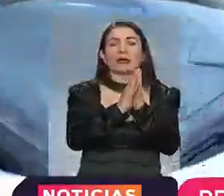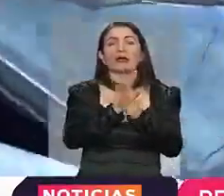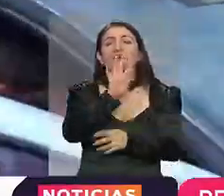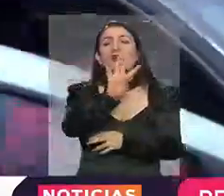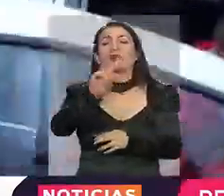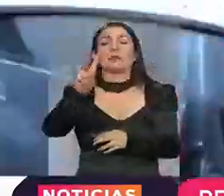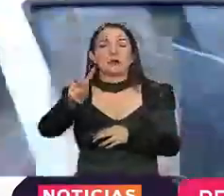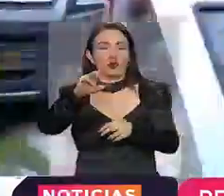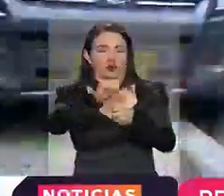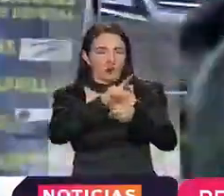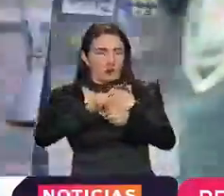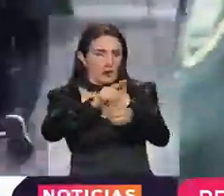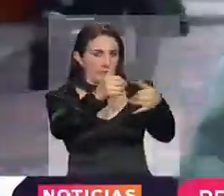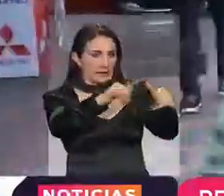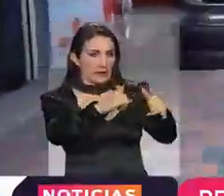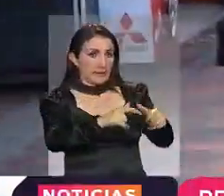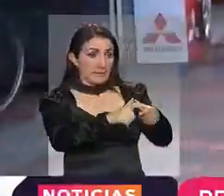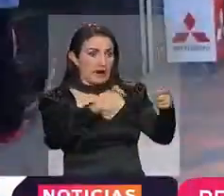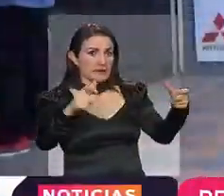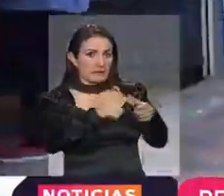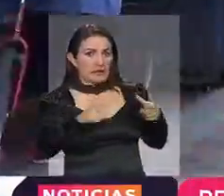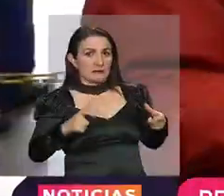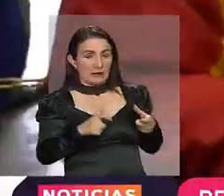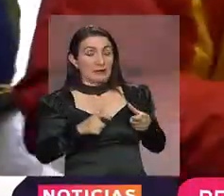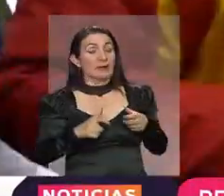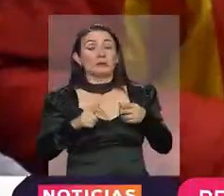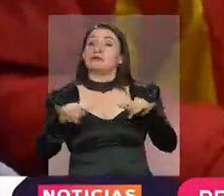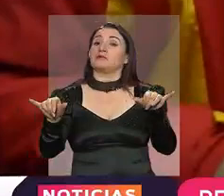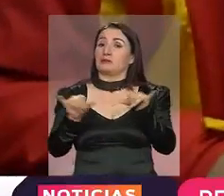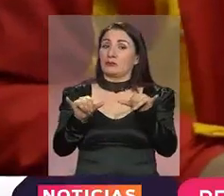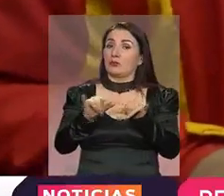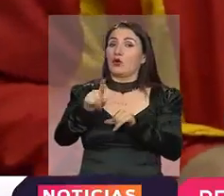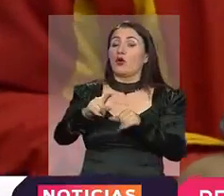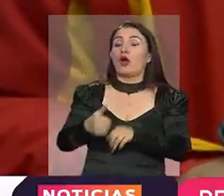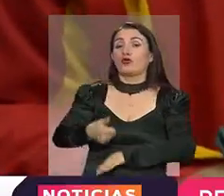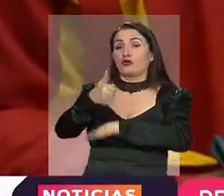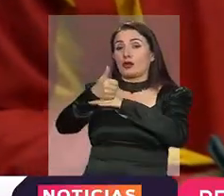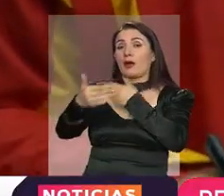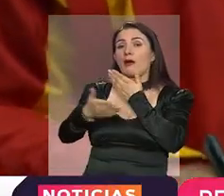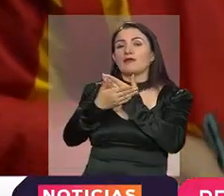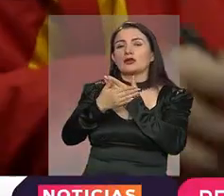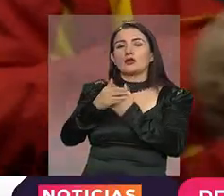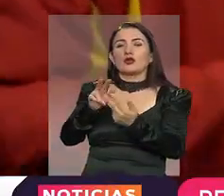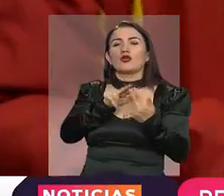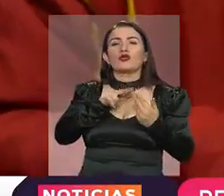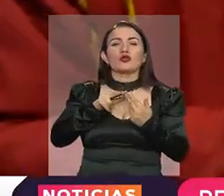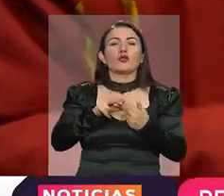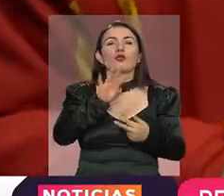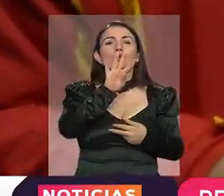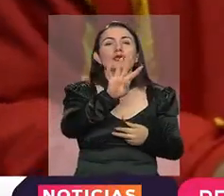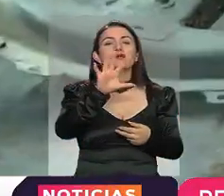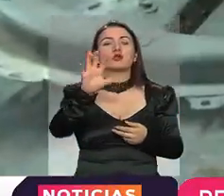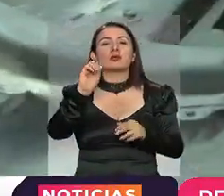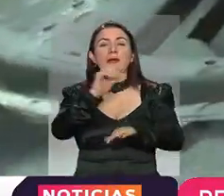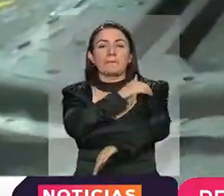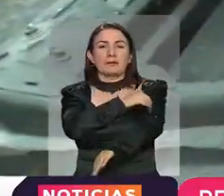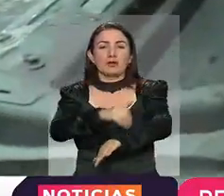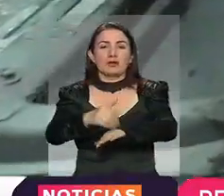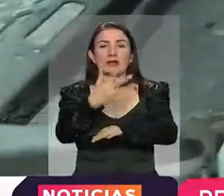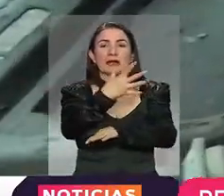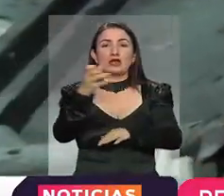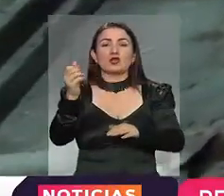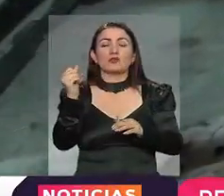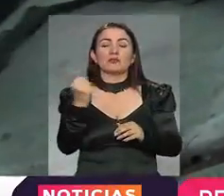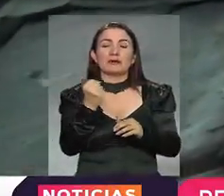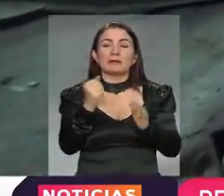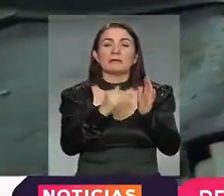han sido las localidades con mayor número. De igual forma, las autoridades dieron a conocer que 450 millones 500 mil pesos